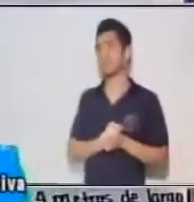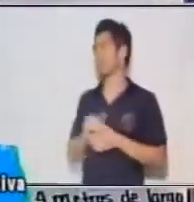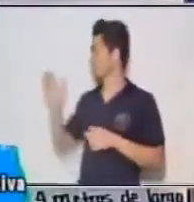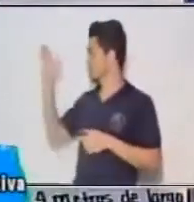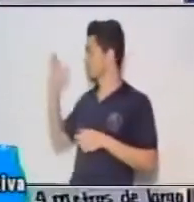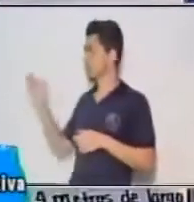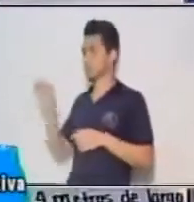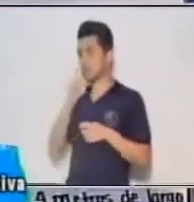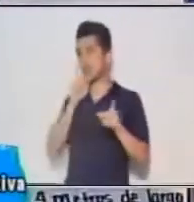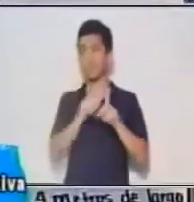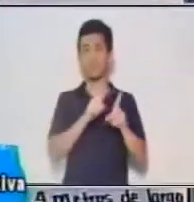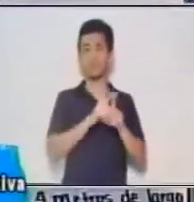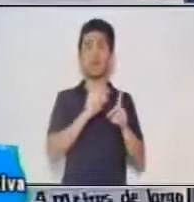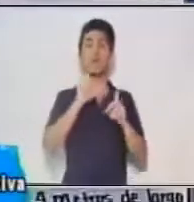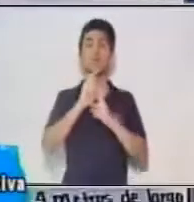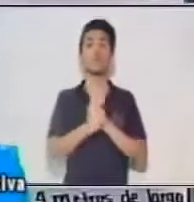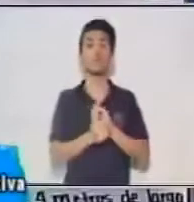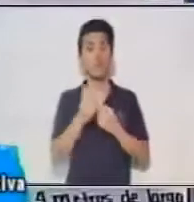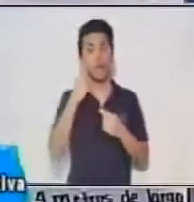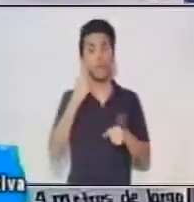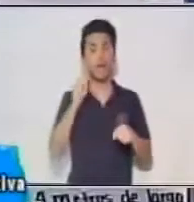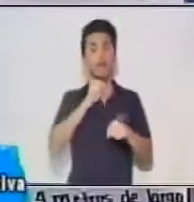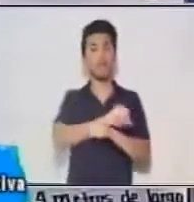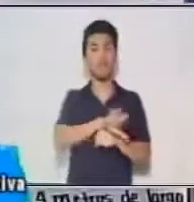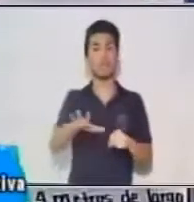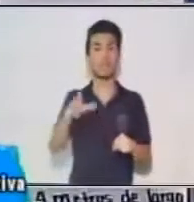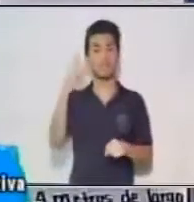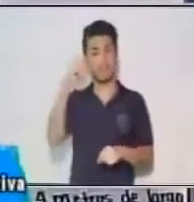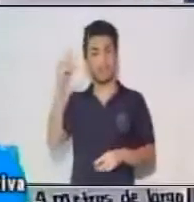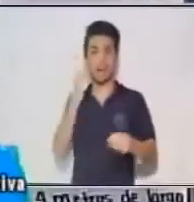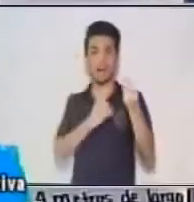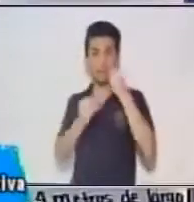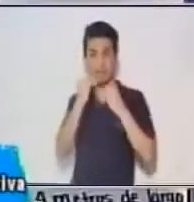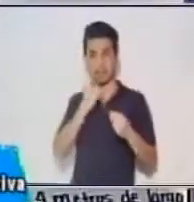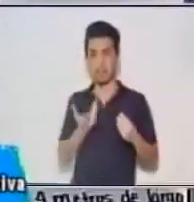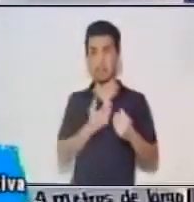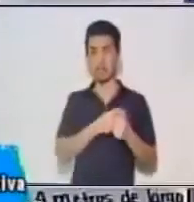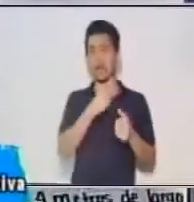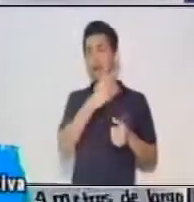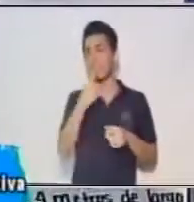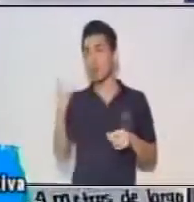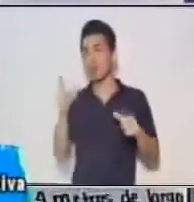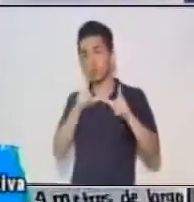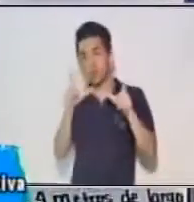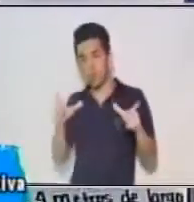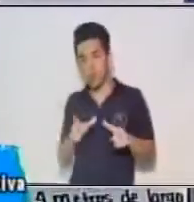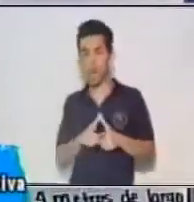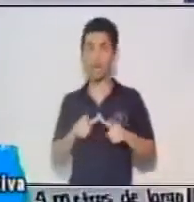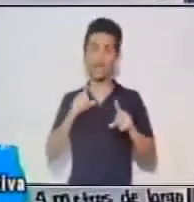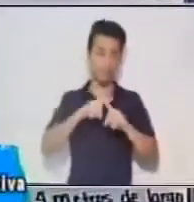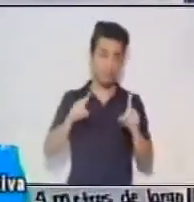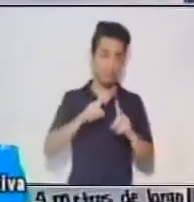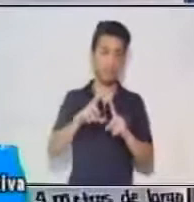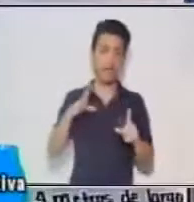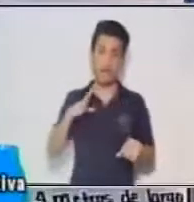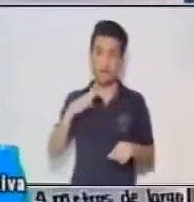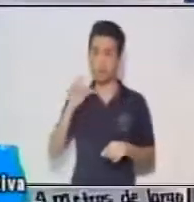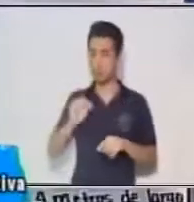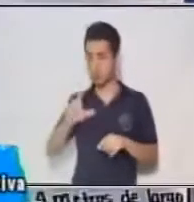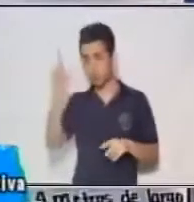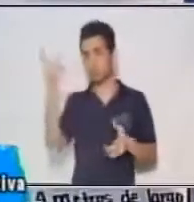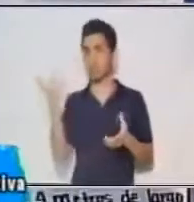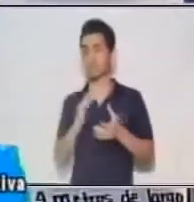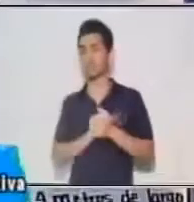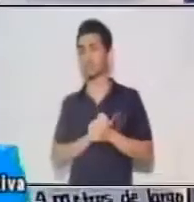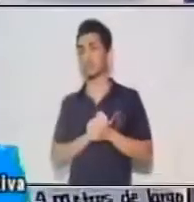es parte que influye en la alimentación. En cada lugar existen diferentes costumbres.